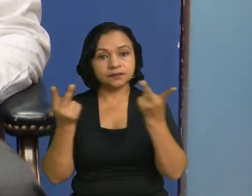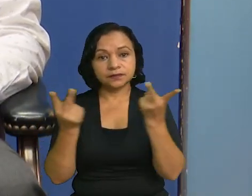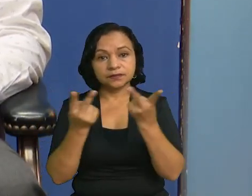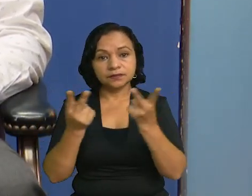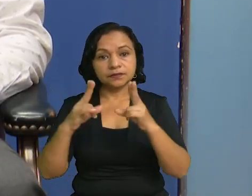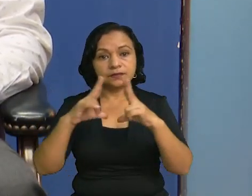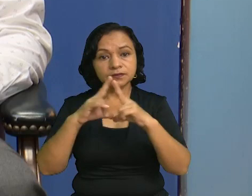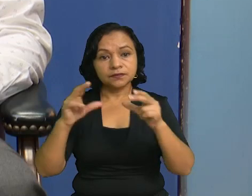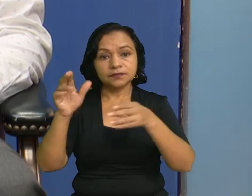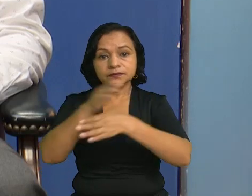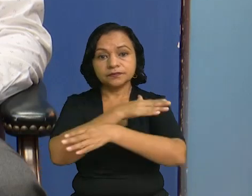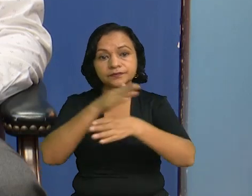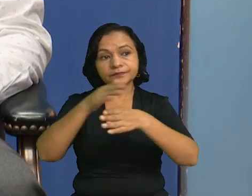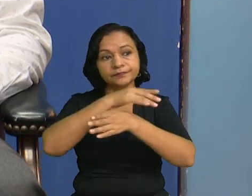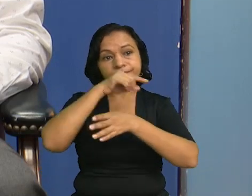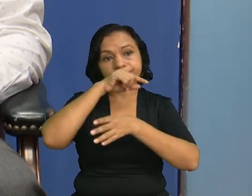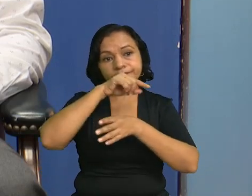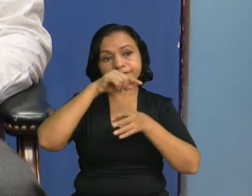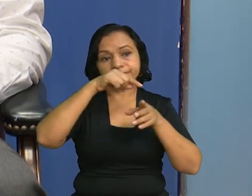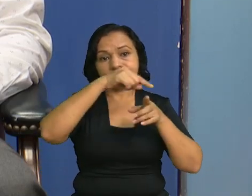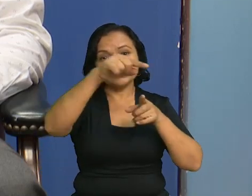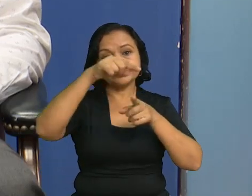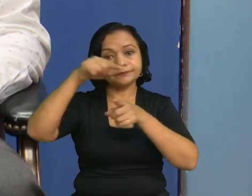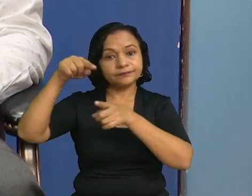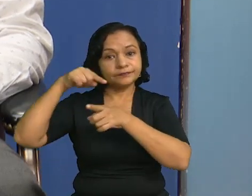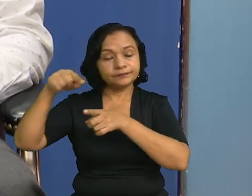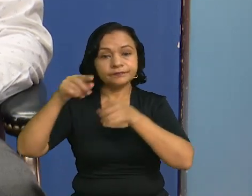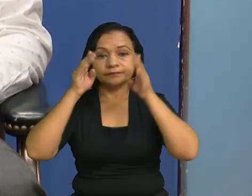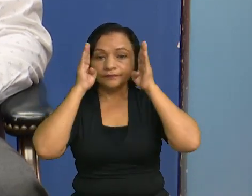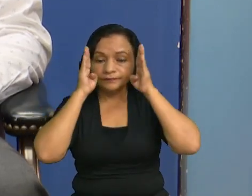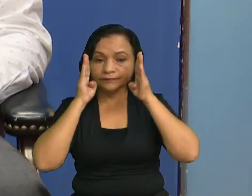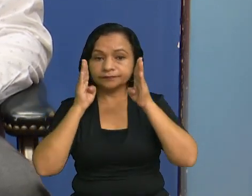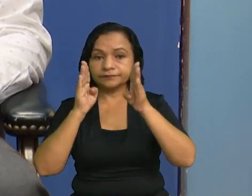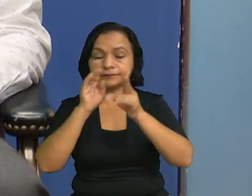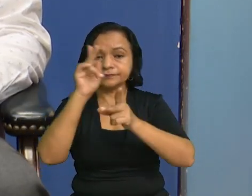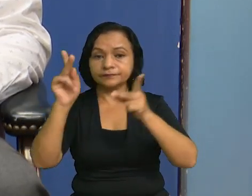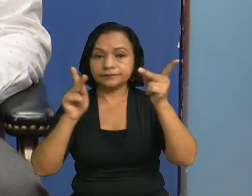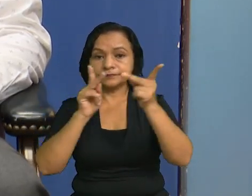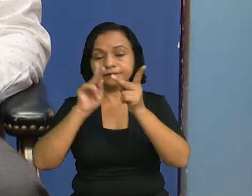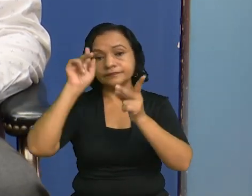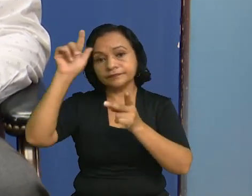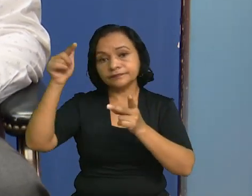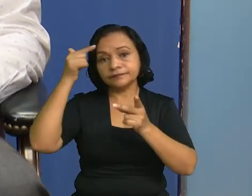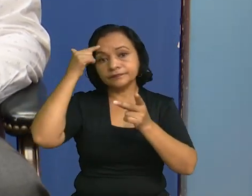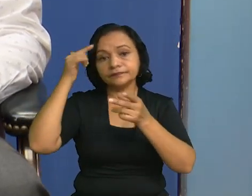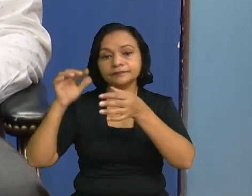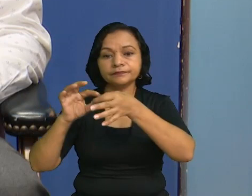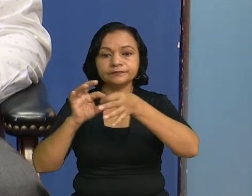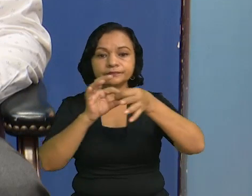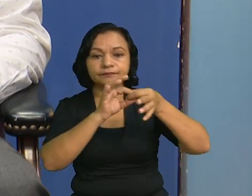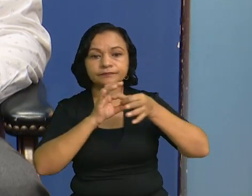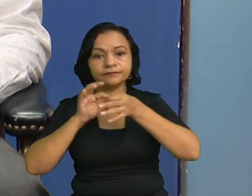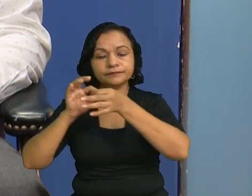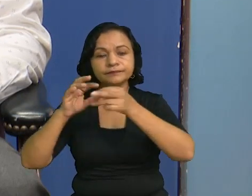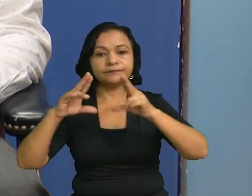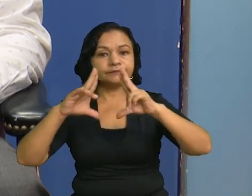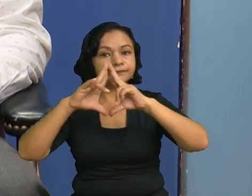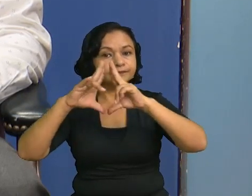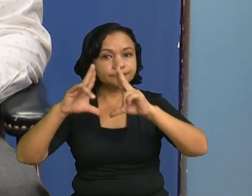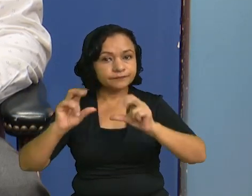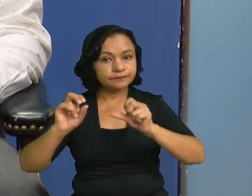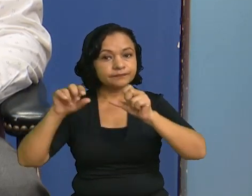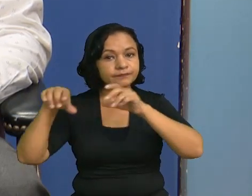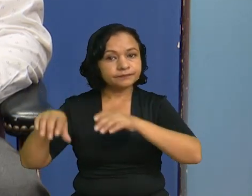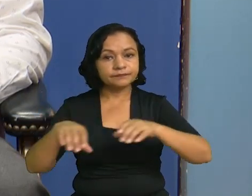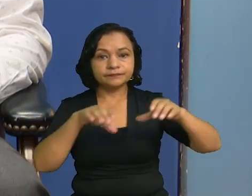en las zonas rurales es decir una atención integral del gobierno de reconciliación línea nacional en todo el territorio nacional dentro de esa